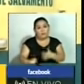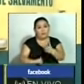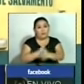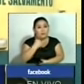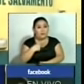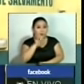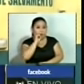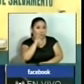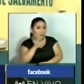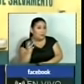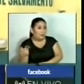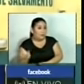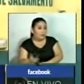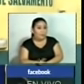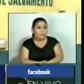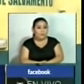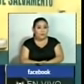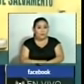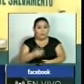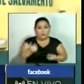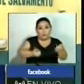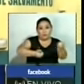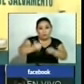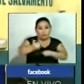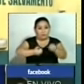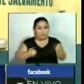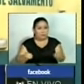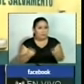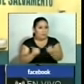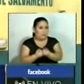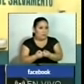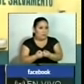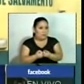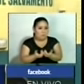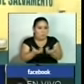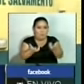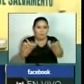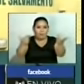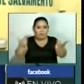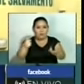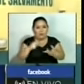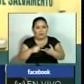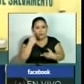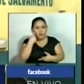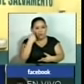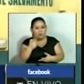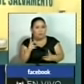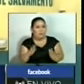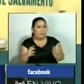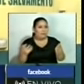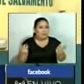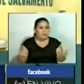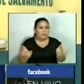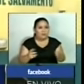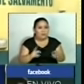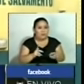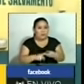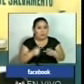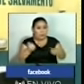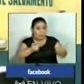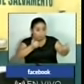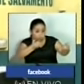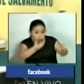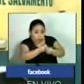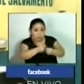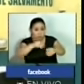mencionarlo y decirlo, pues que los accidentes de tránsito se han aumentado. Ha habido pues una racha de fuertes accidentes